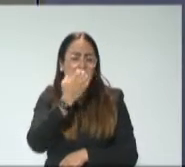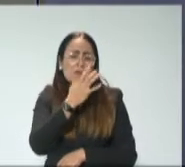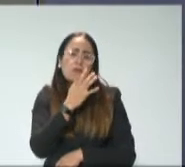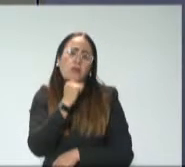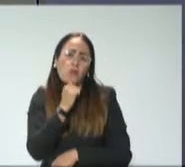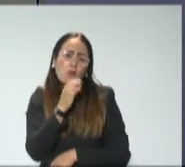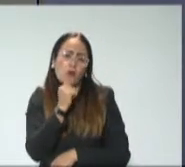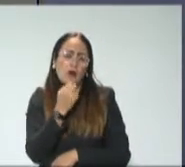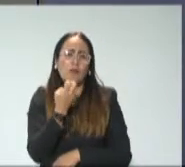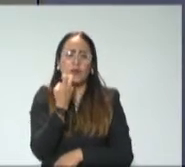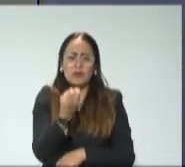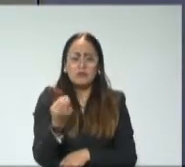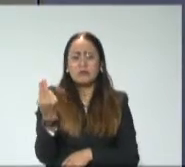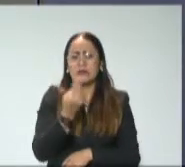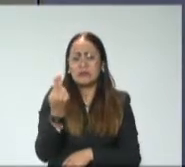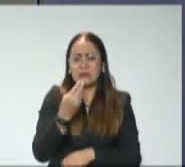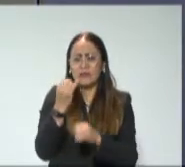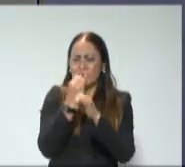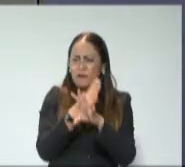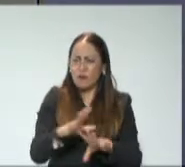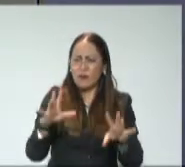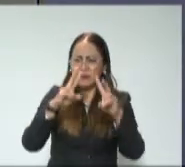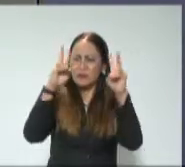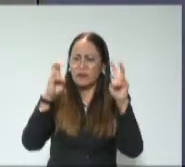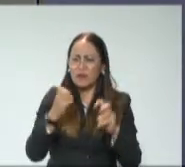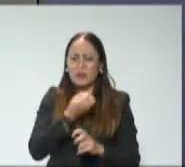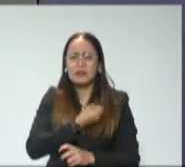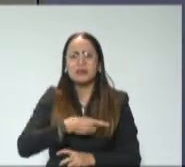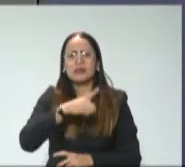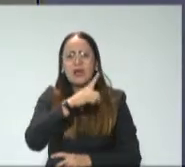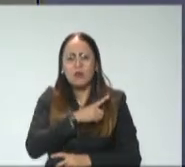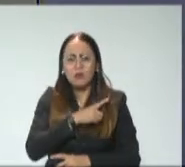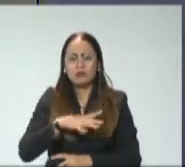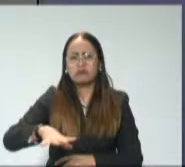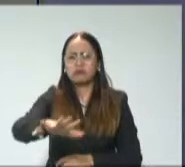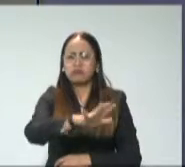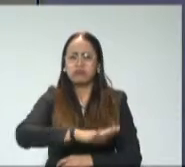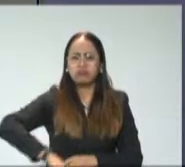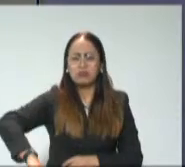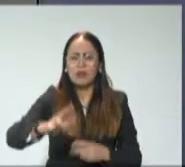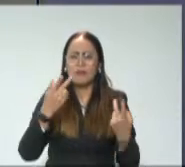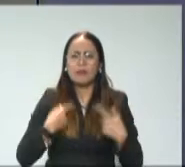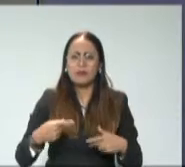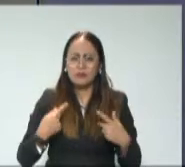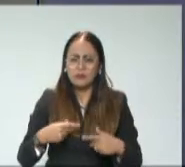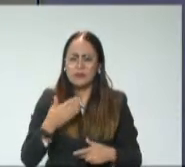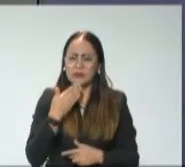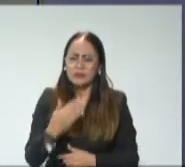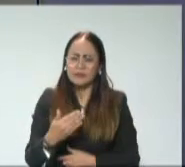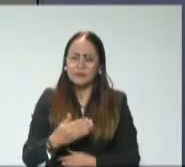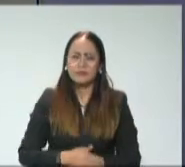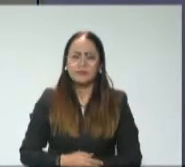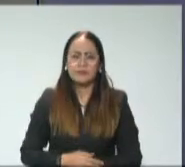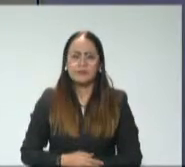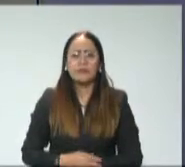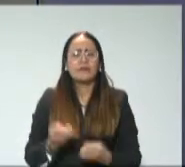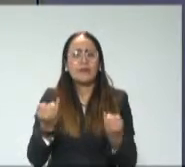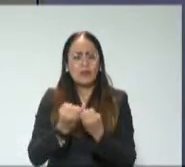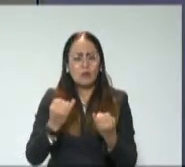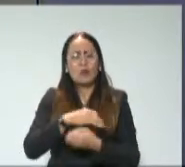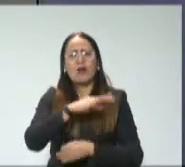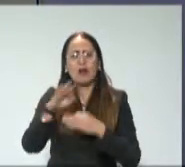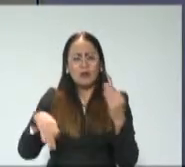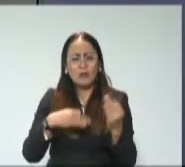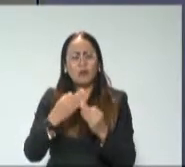urge que se esclarezca que la salud pública que finalmente se establezca y que podamos decir todos juntos al